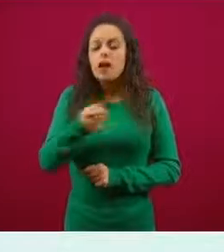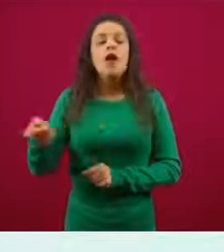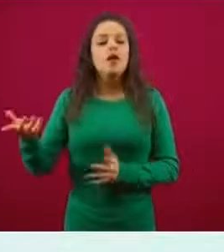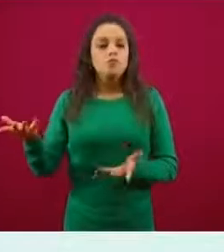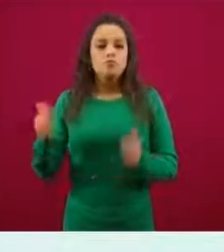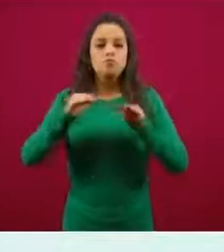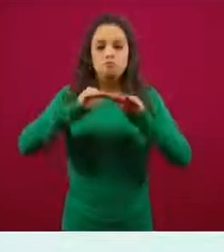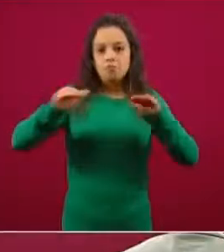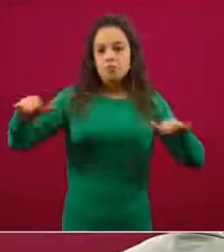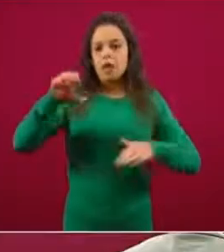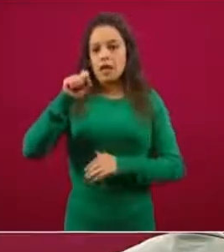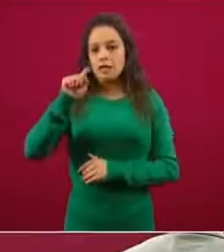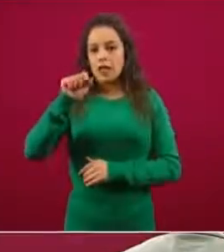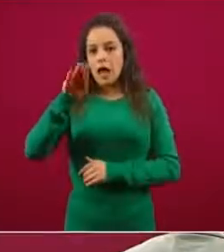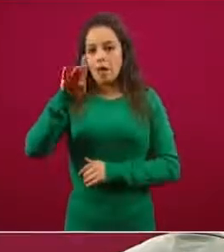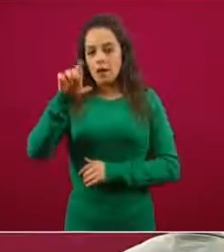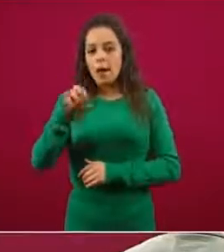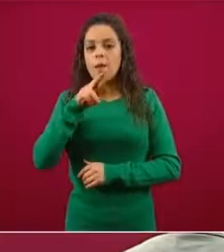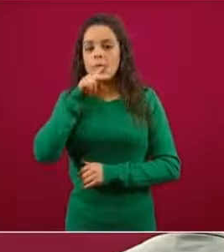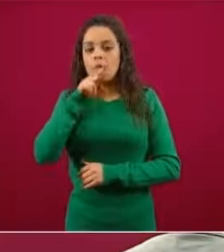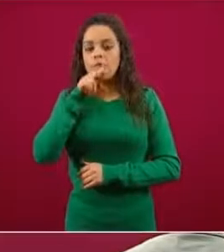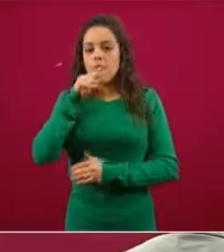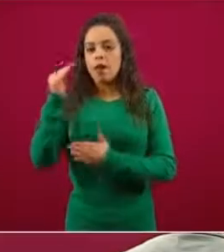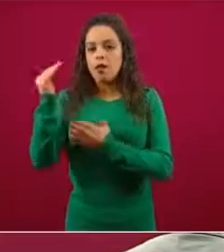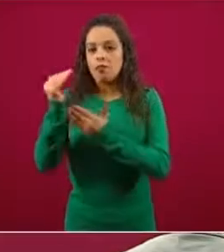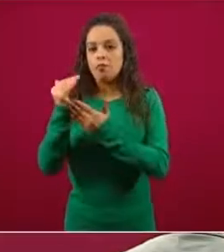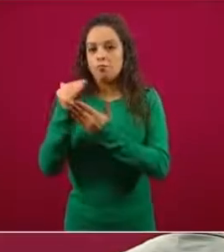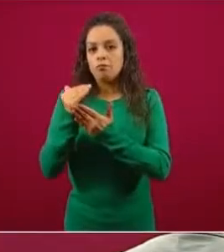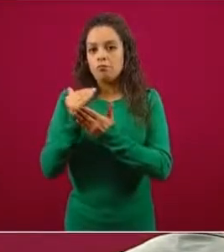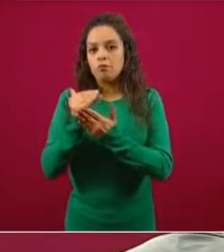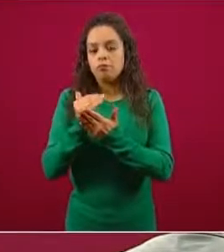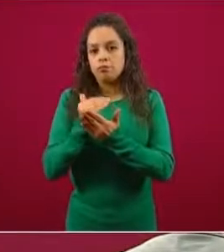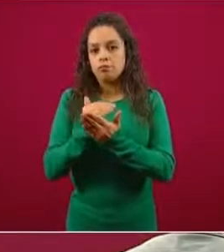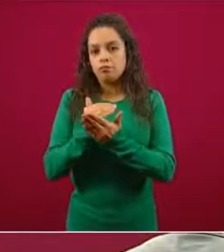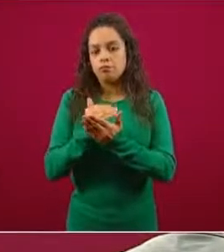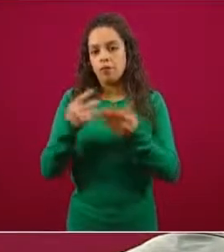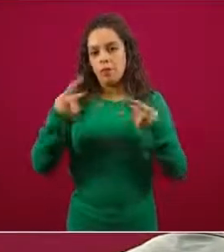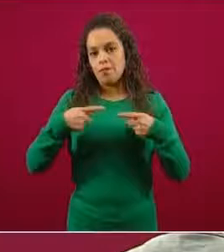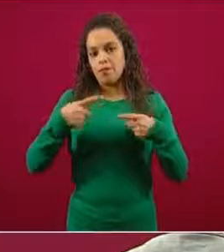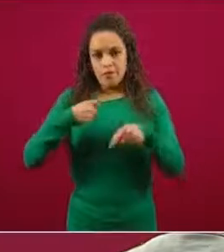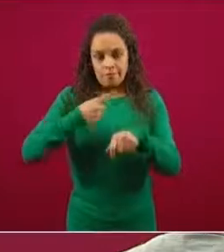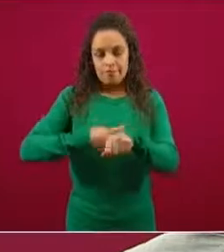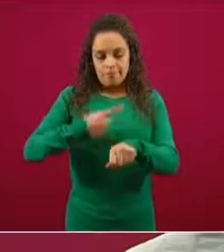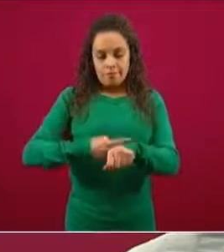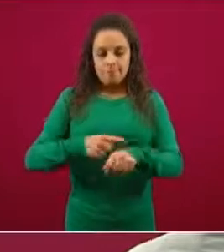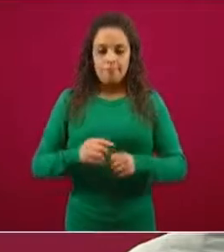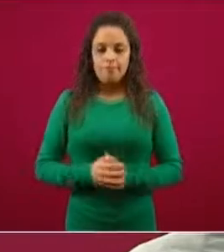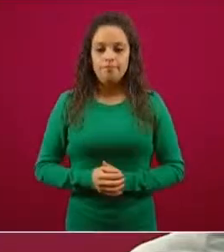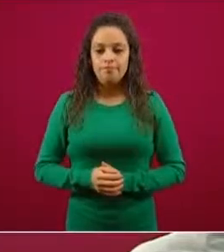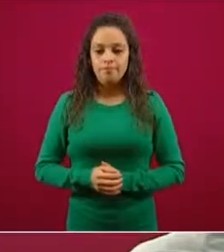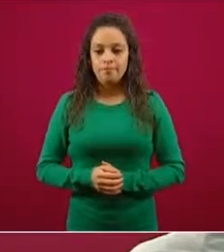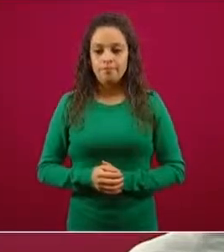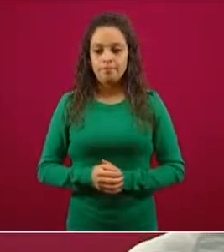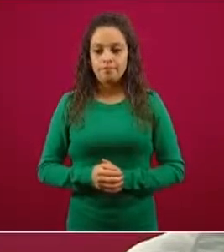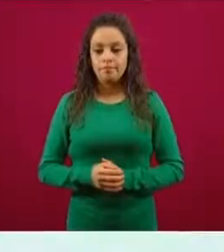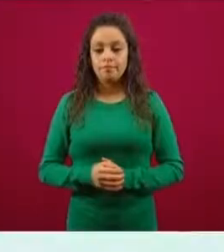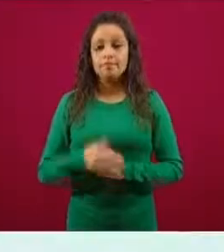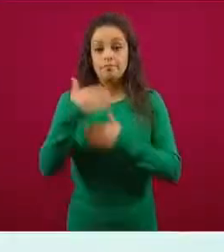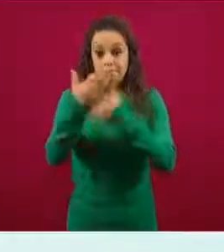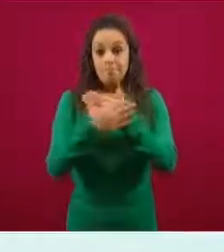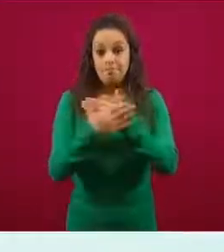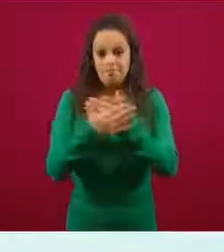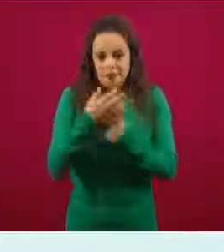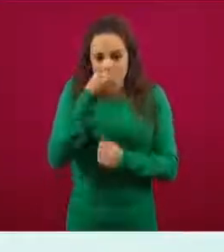estabilización, por lo menos, de la afluencia de pacientes. Pero estamos muy cerca en que empiecen a bajar